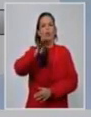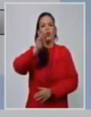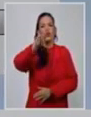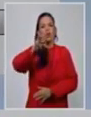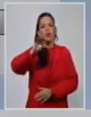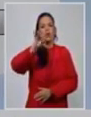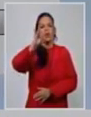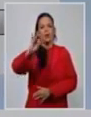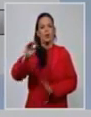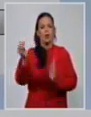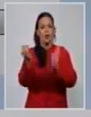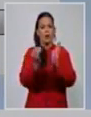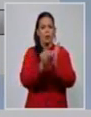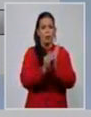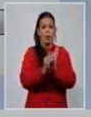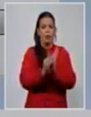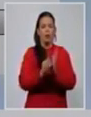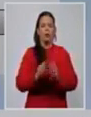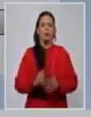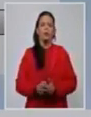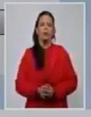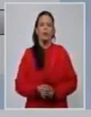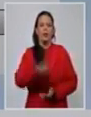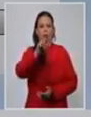42.937.369 casos confirmados,